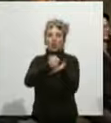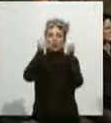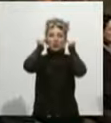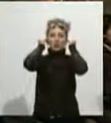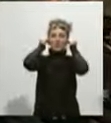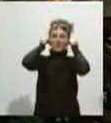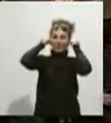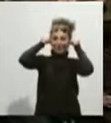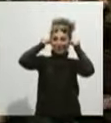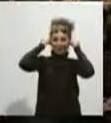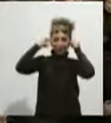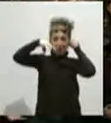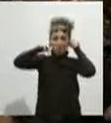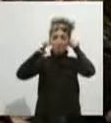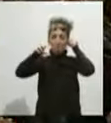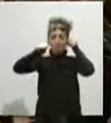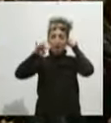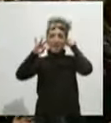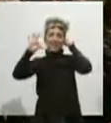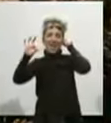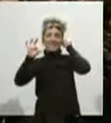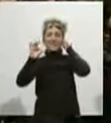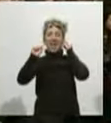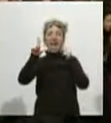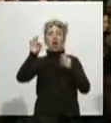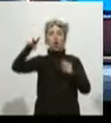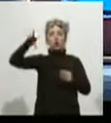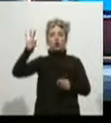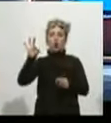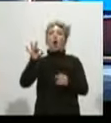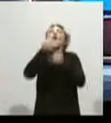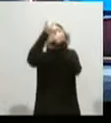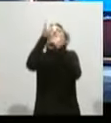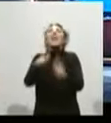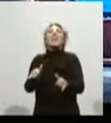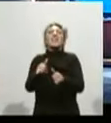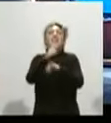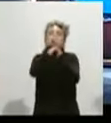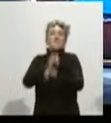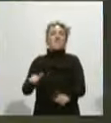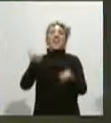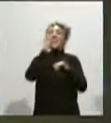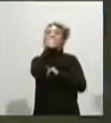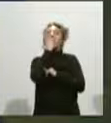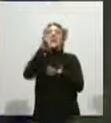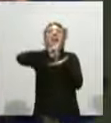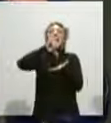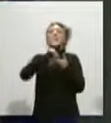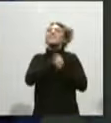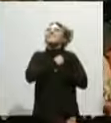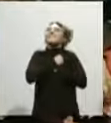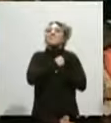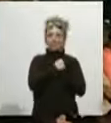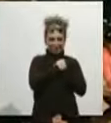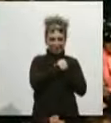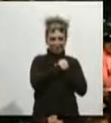Matías Alonso, uno de los grandes, sin duda alguna. ¡Feliz carnaval, Arrecife! Muchas gracias. Les quiero. El